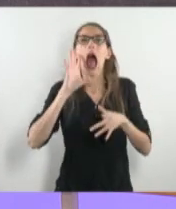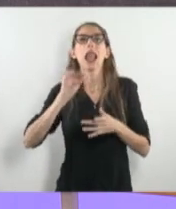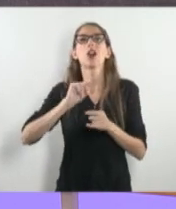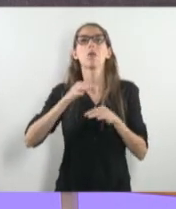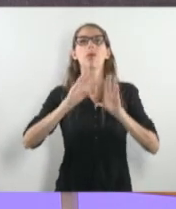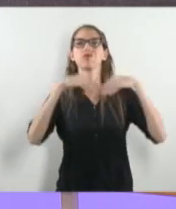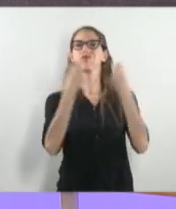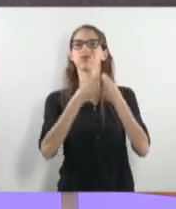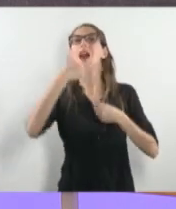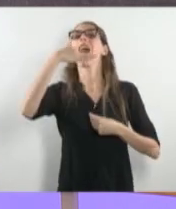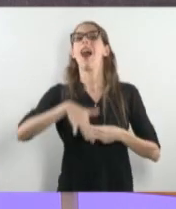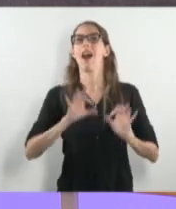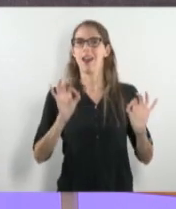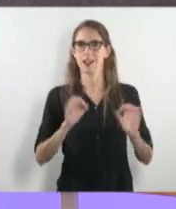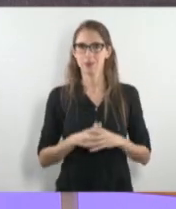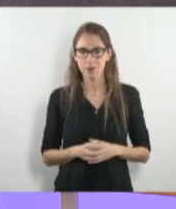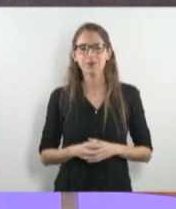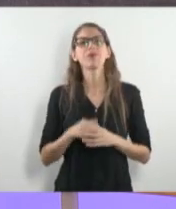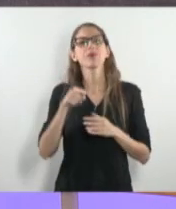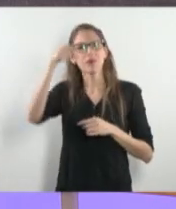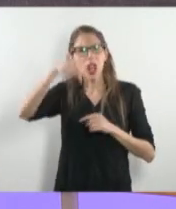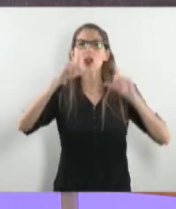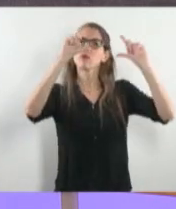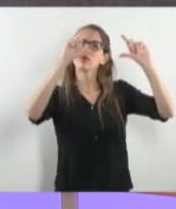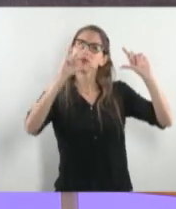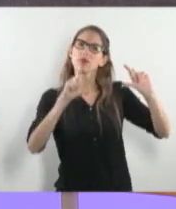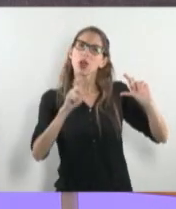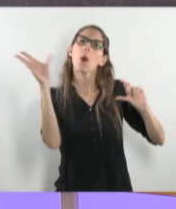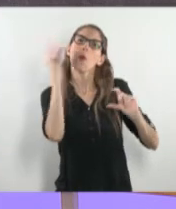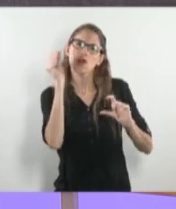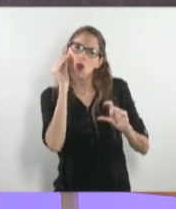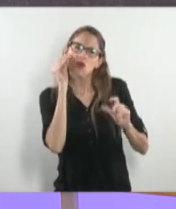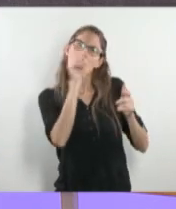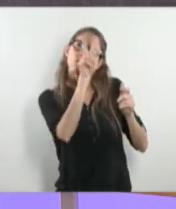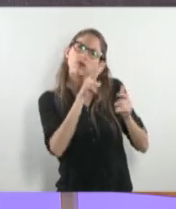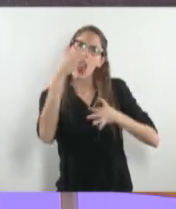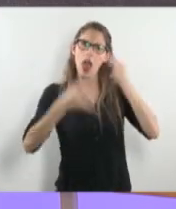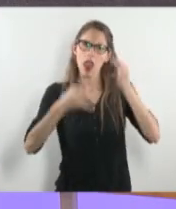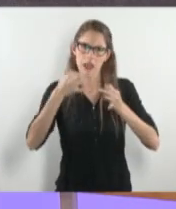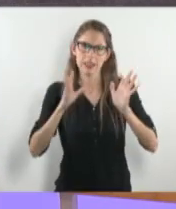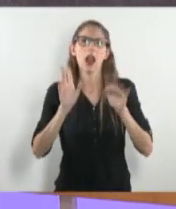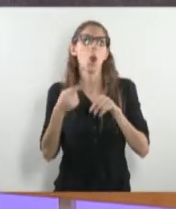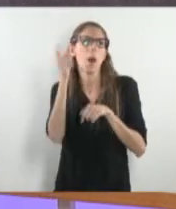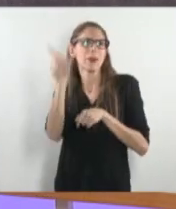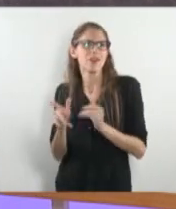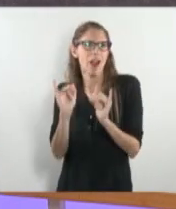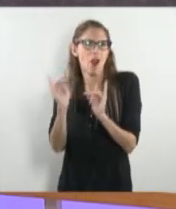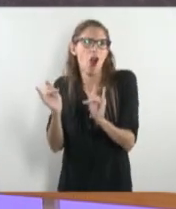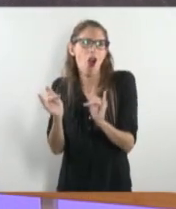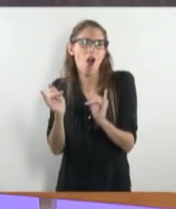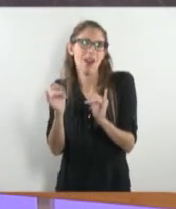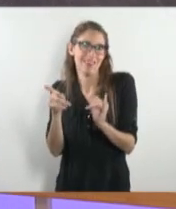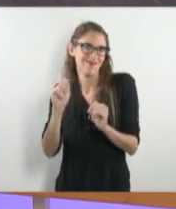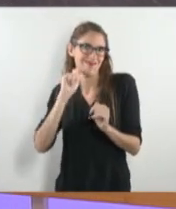de remate. Bueno, vamos a empezar a analizar algunas estrofas. Vamos a escuchar la voz de alguien joven, que está